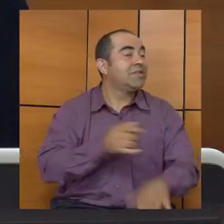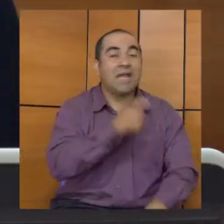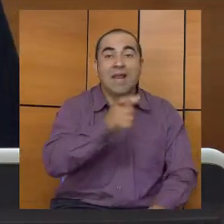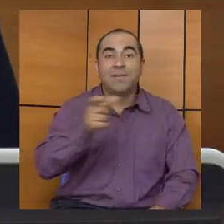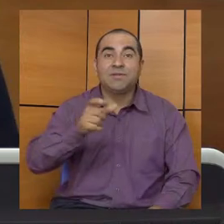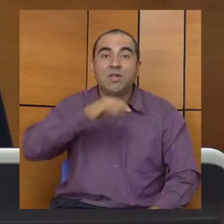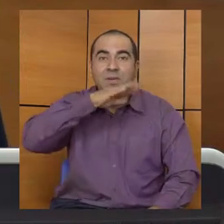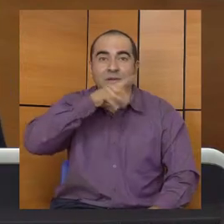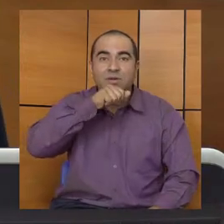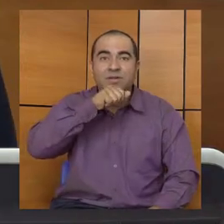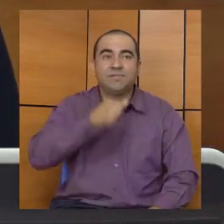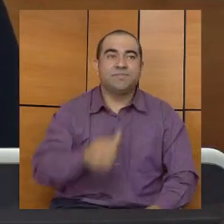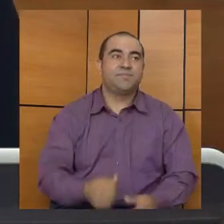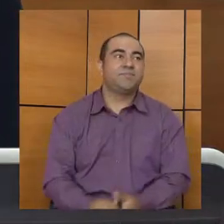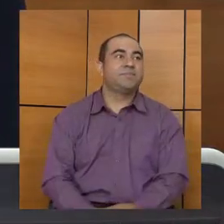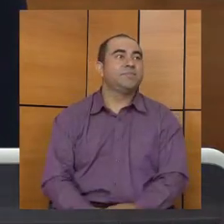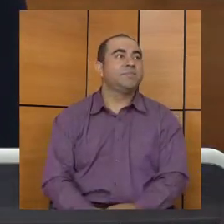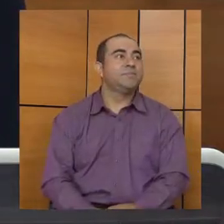mayores.